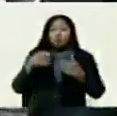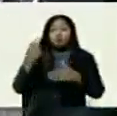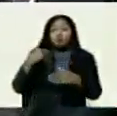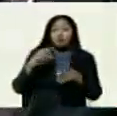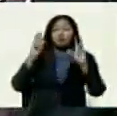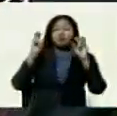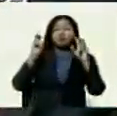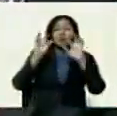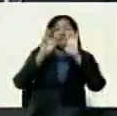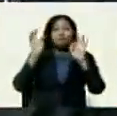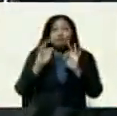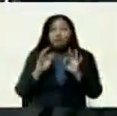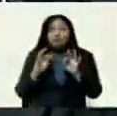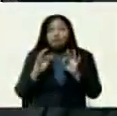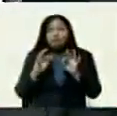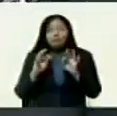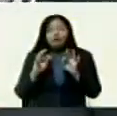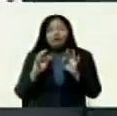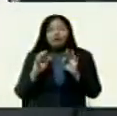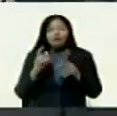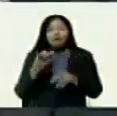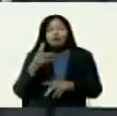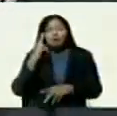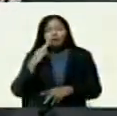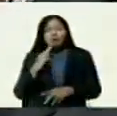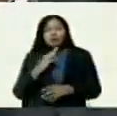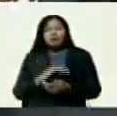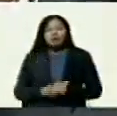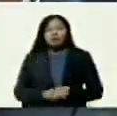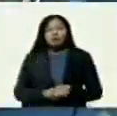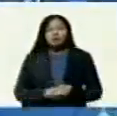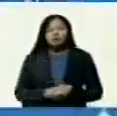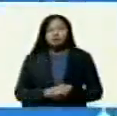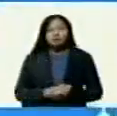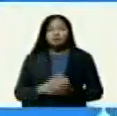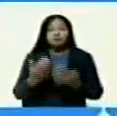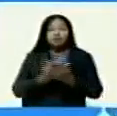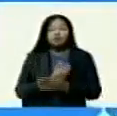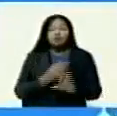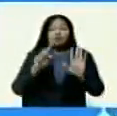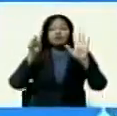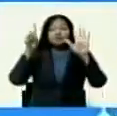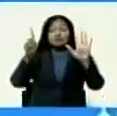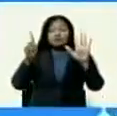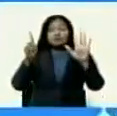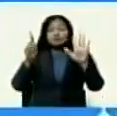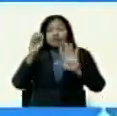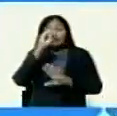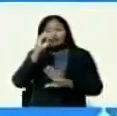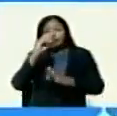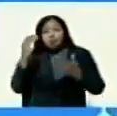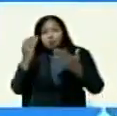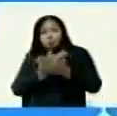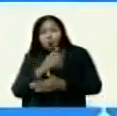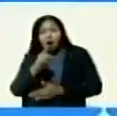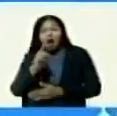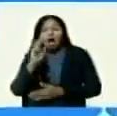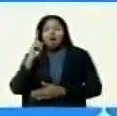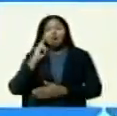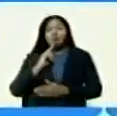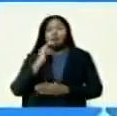una nueva expresión contable del bolívar, eliminando 6 ceros al bolívar.